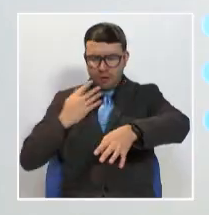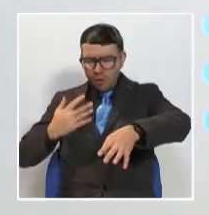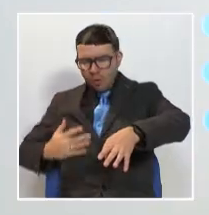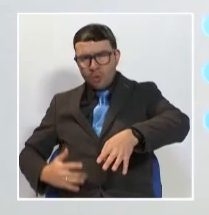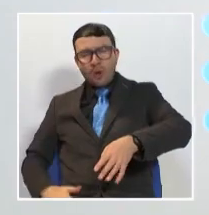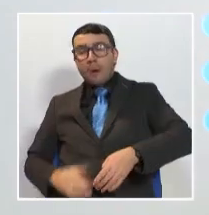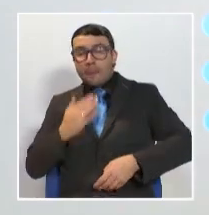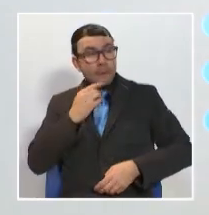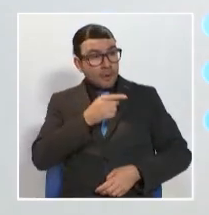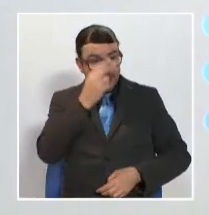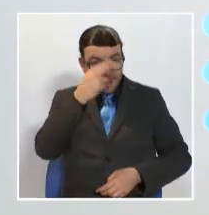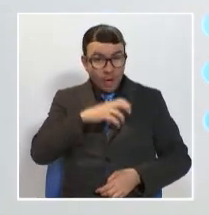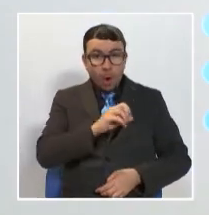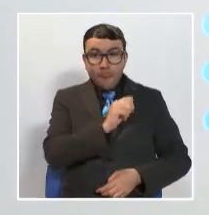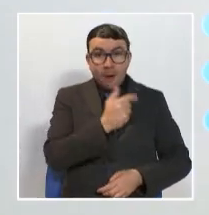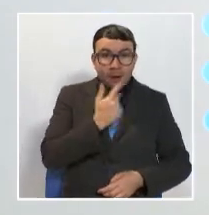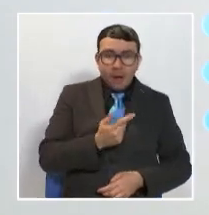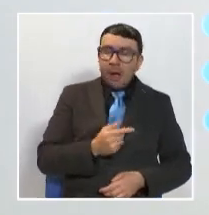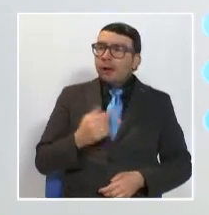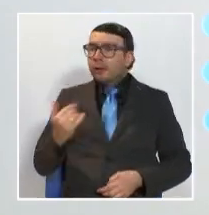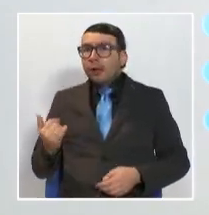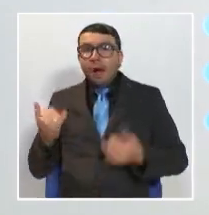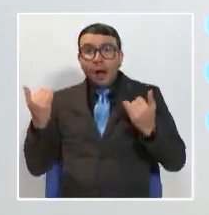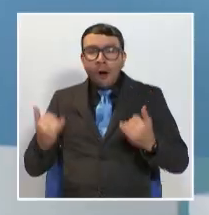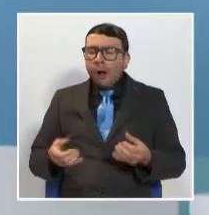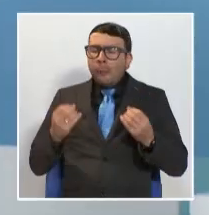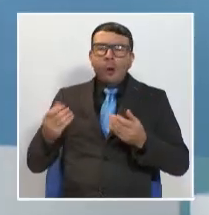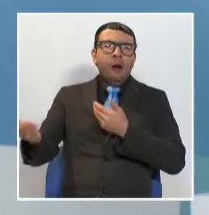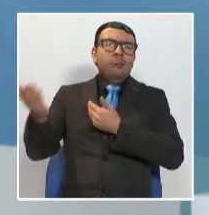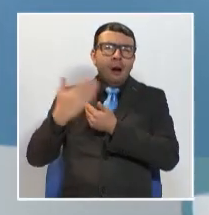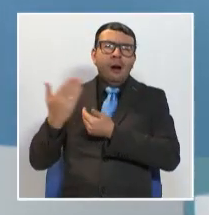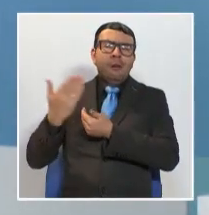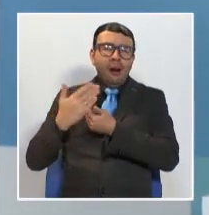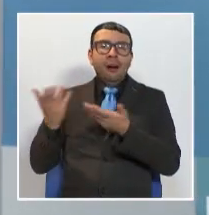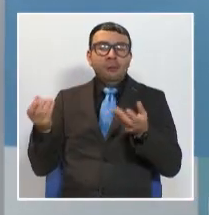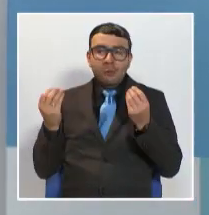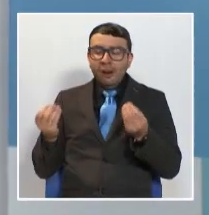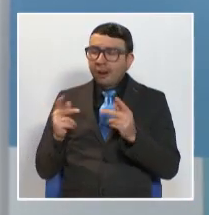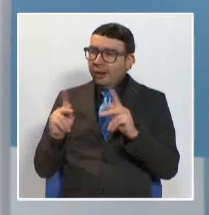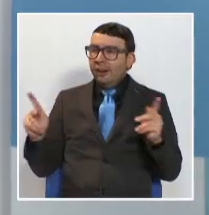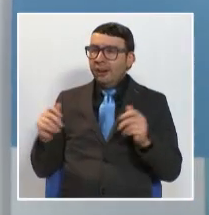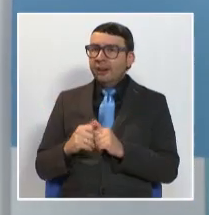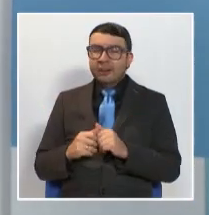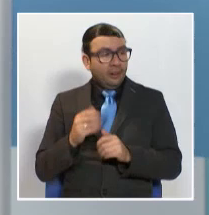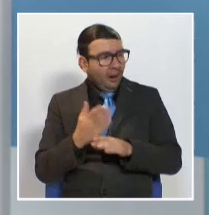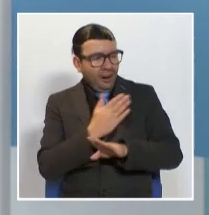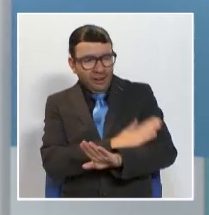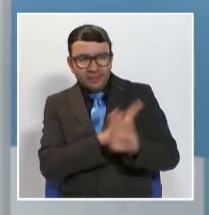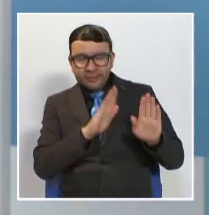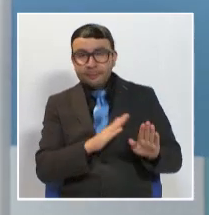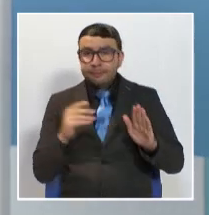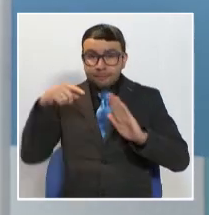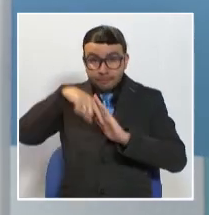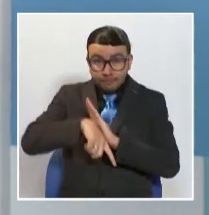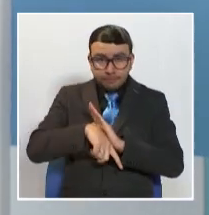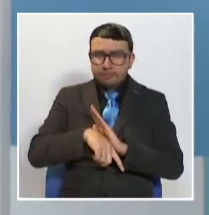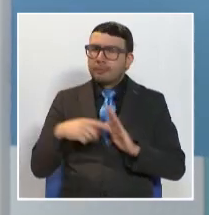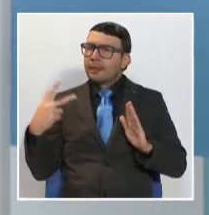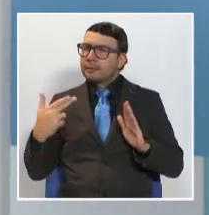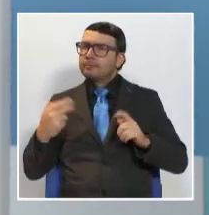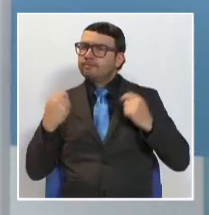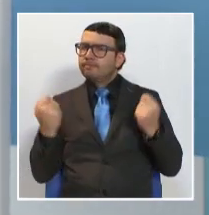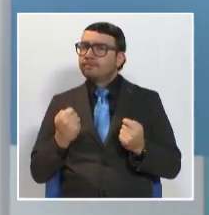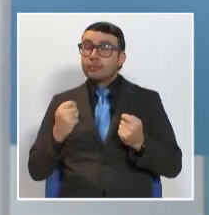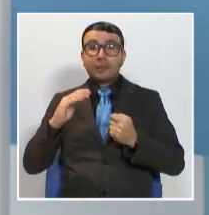mi hijo dice ahora, estoy rotando por dermatología. Padre, antes de profundizar en estos temas, vamos a ir a este corte de comerciales para luego explicarle a